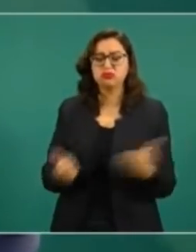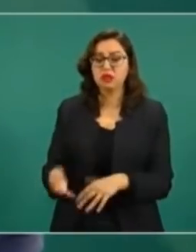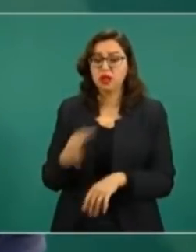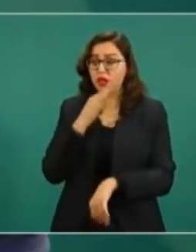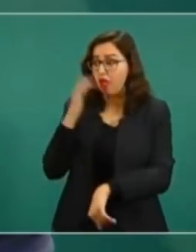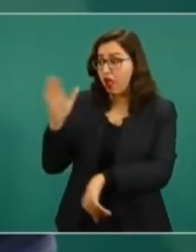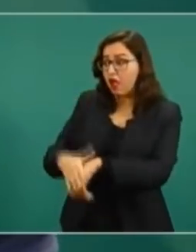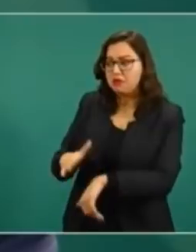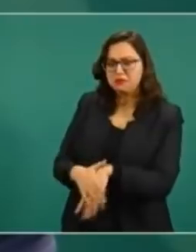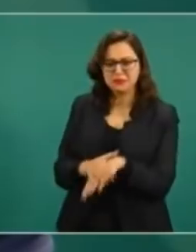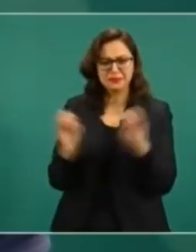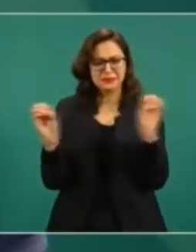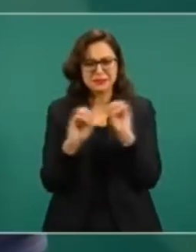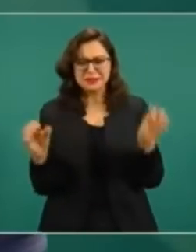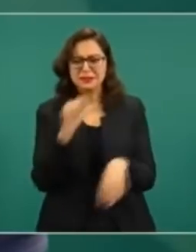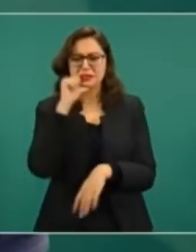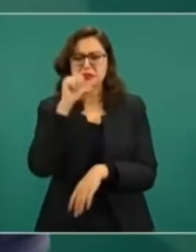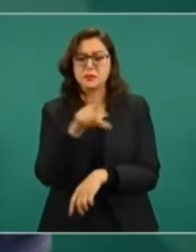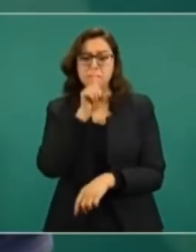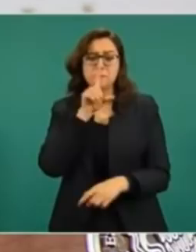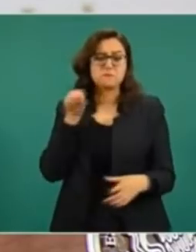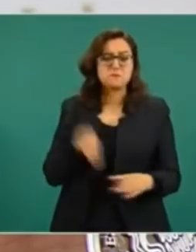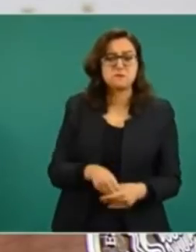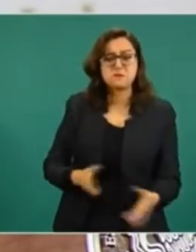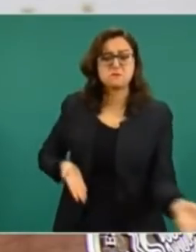o en secreto.